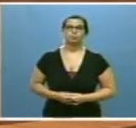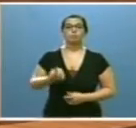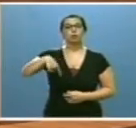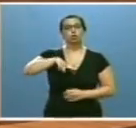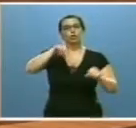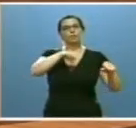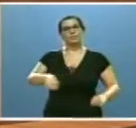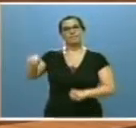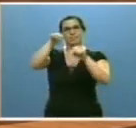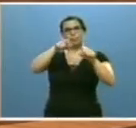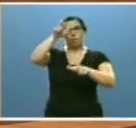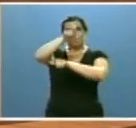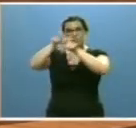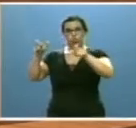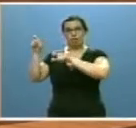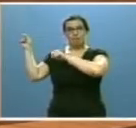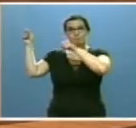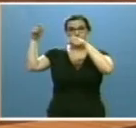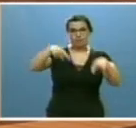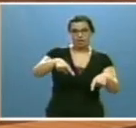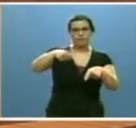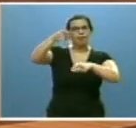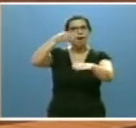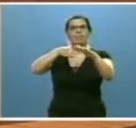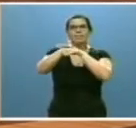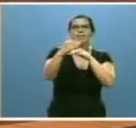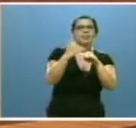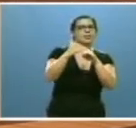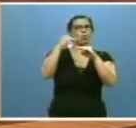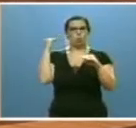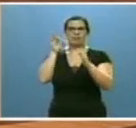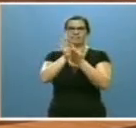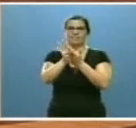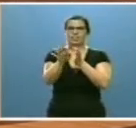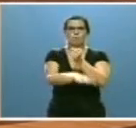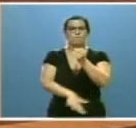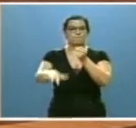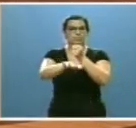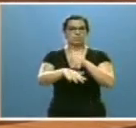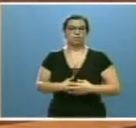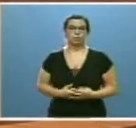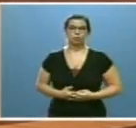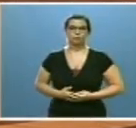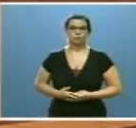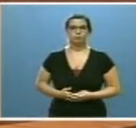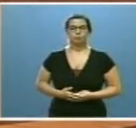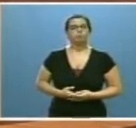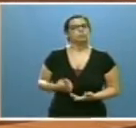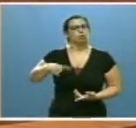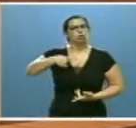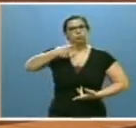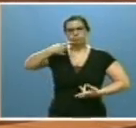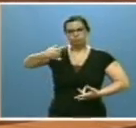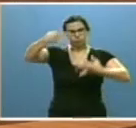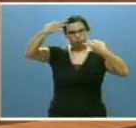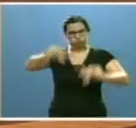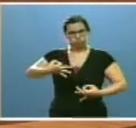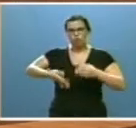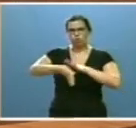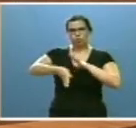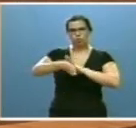los inmigrantes accedan en condiciones de plena igualdad a los servicios básicos seguiremos garantizando la